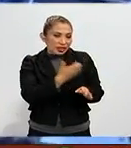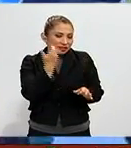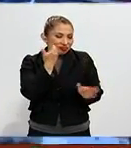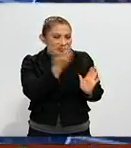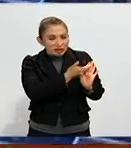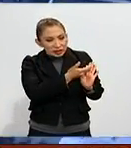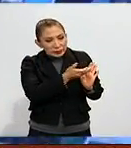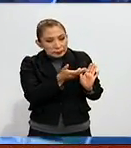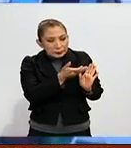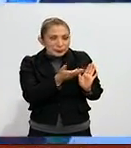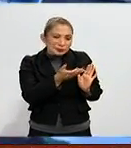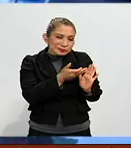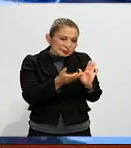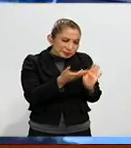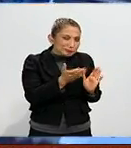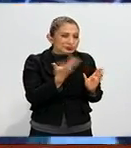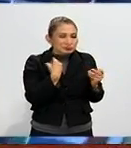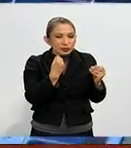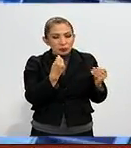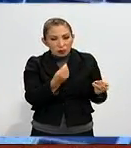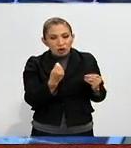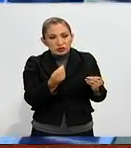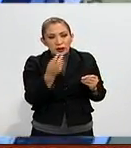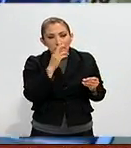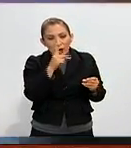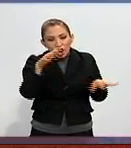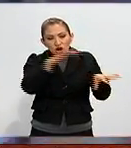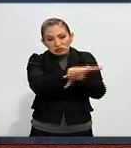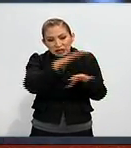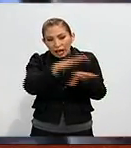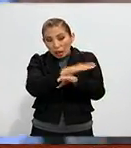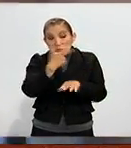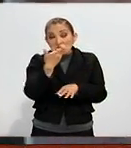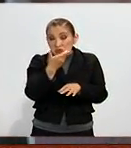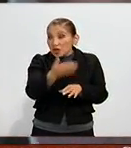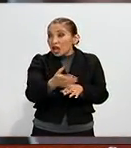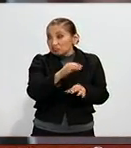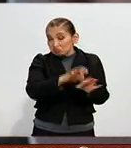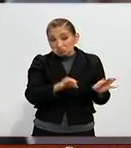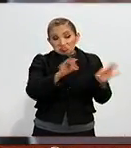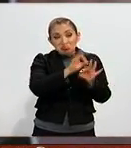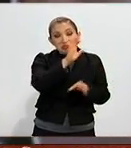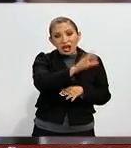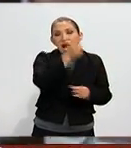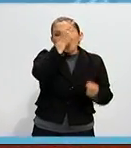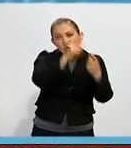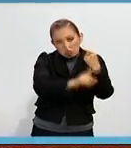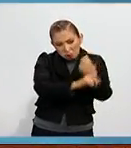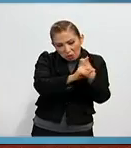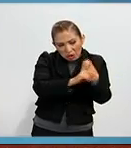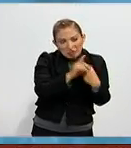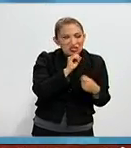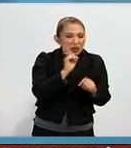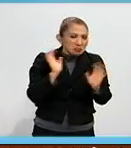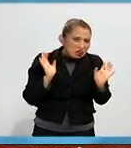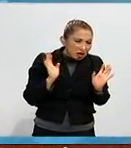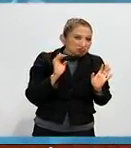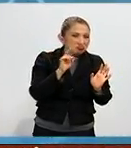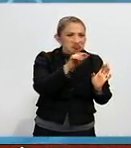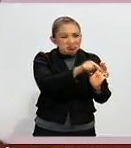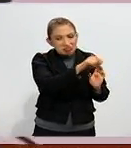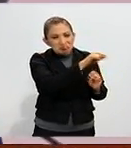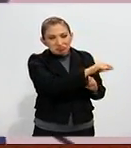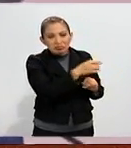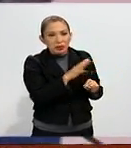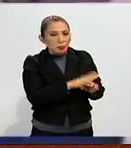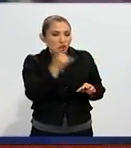etapa de grandes reformas, muy importantes reformas, algunos problemas también que se